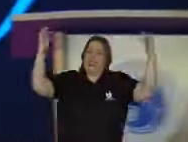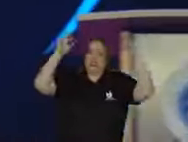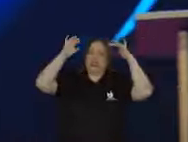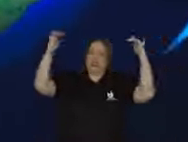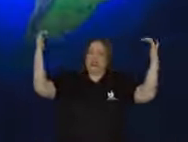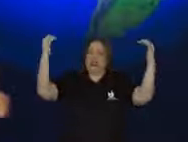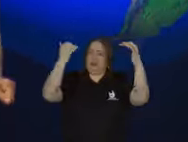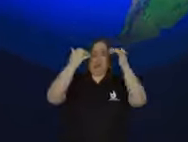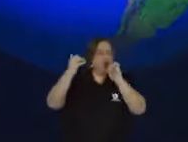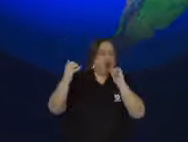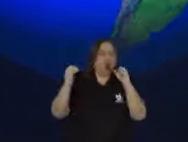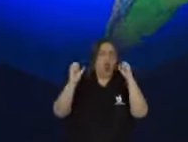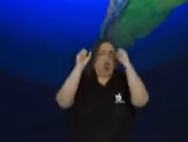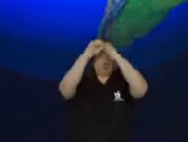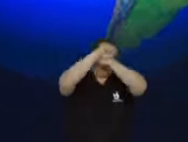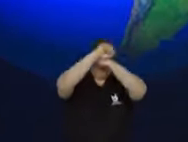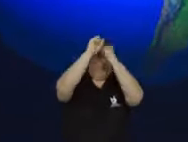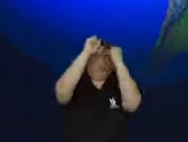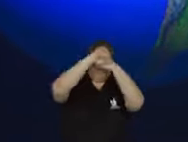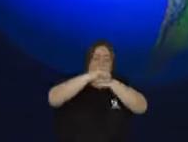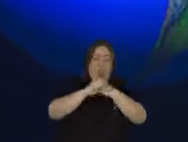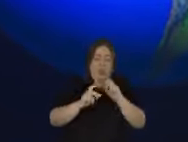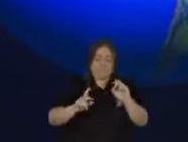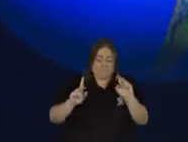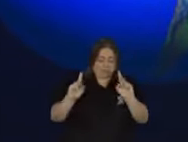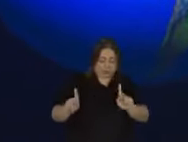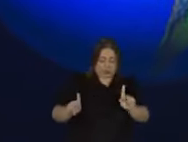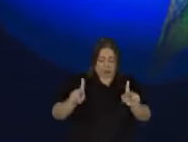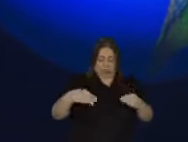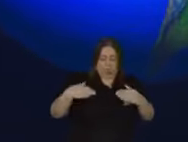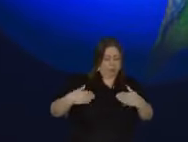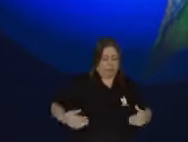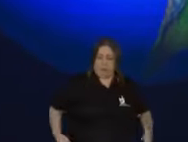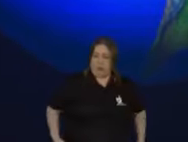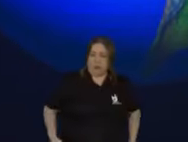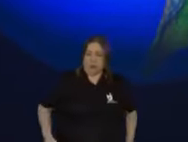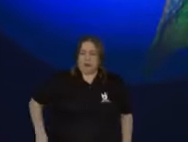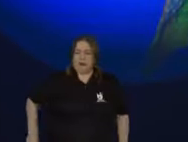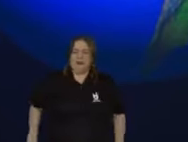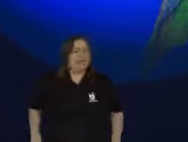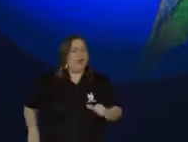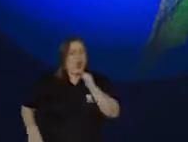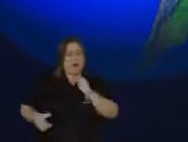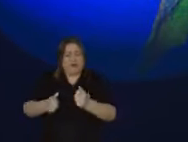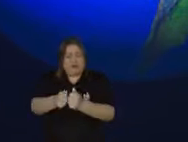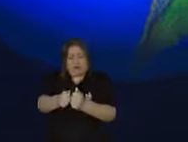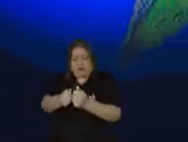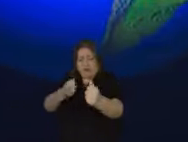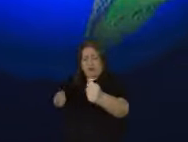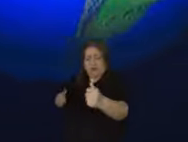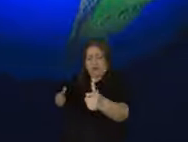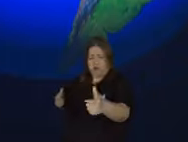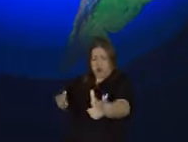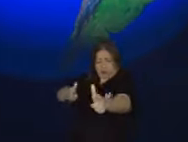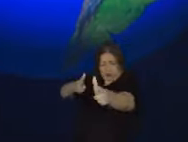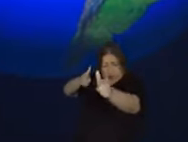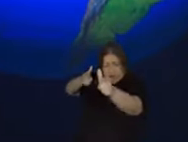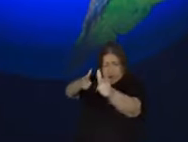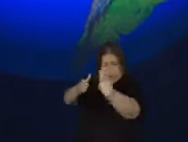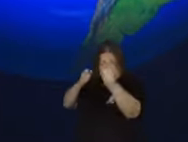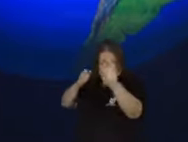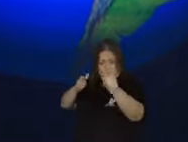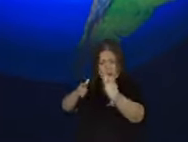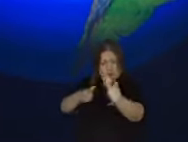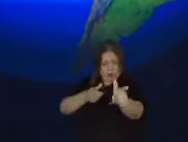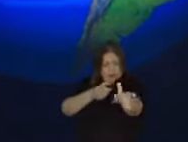seres humanos. Pero tenemos nuestra tendencia a tener una escopeta bien, trac, trac, lista ahí para disparar.